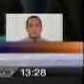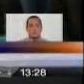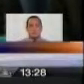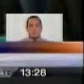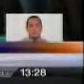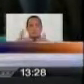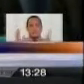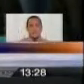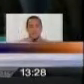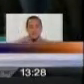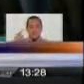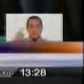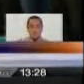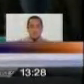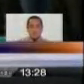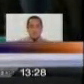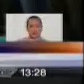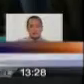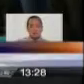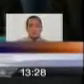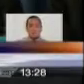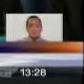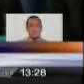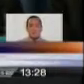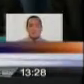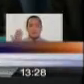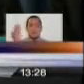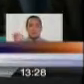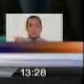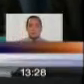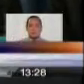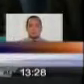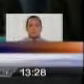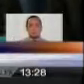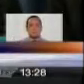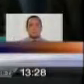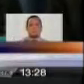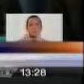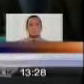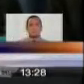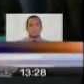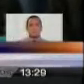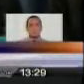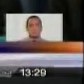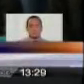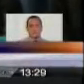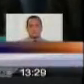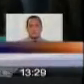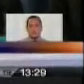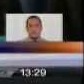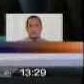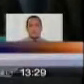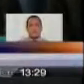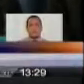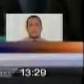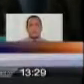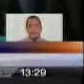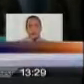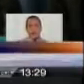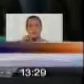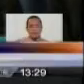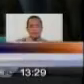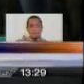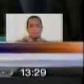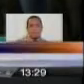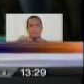El día de la interpelación, la semana pasada, ante una pregunta que me formuló el congresista aprista Mauricio